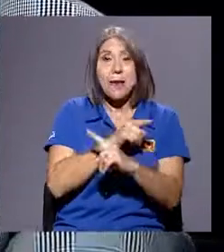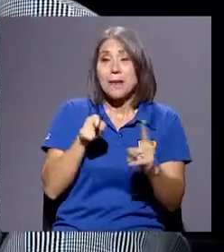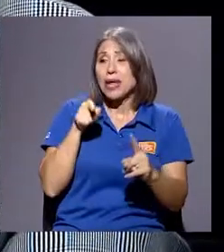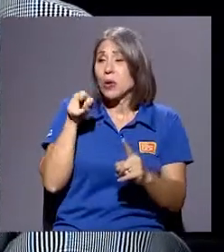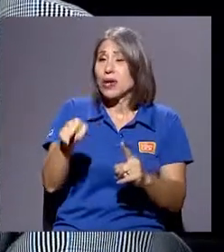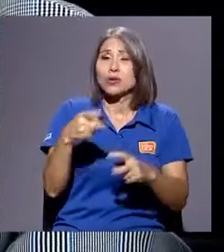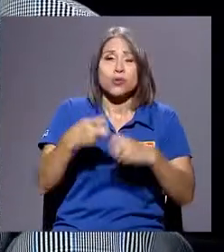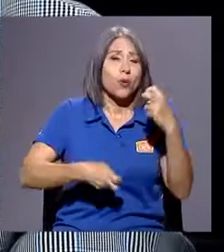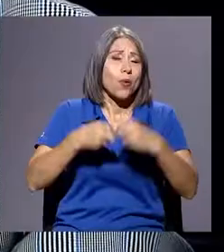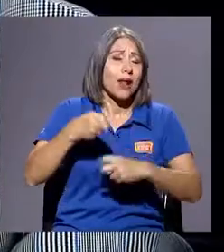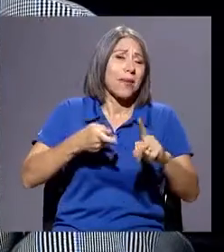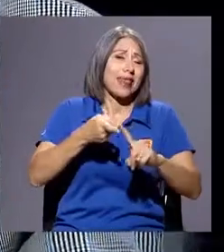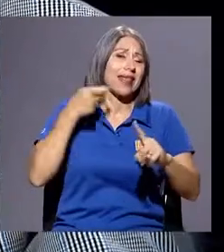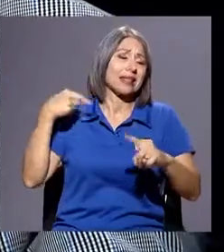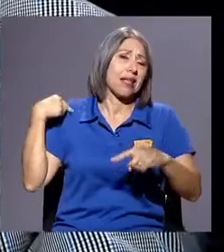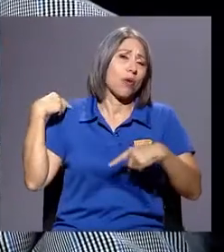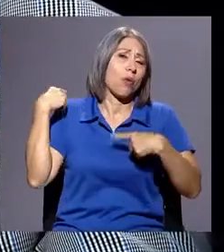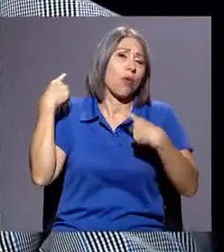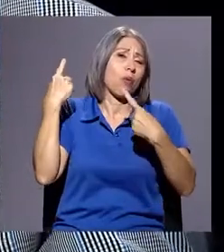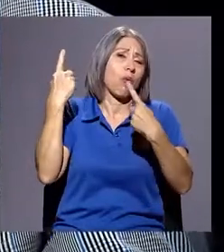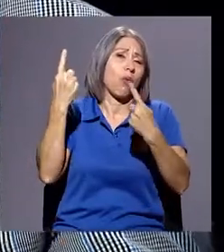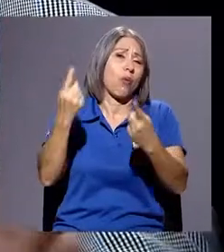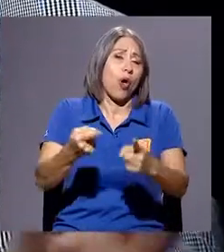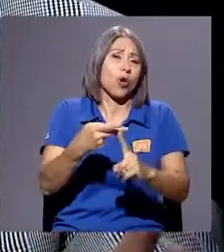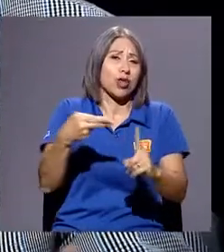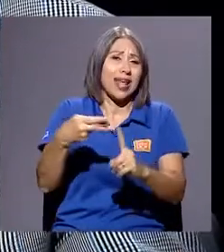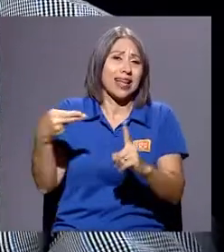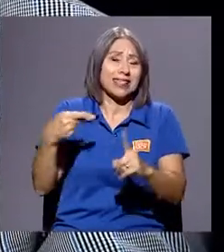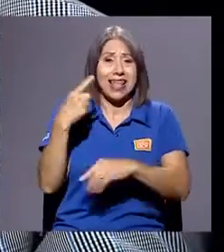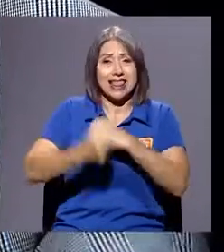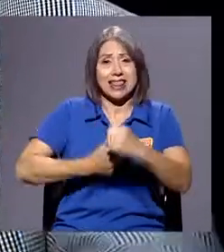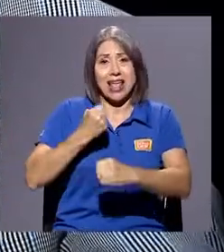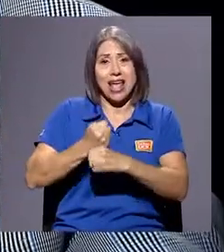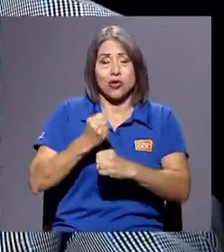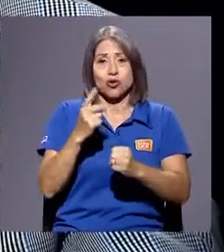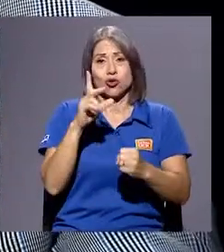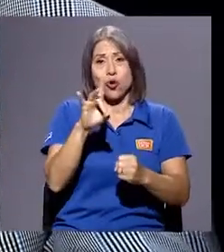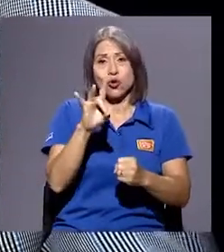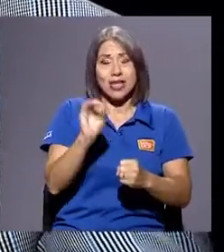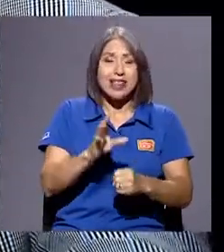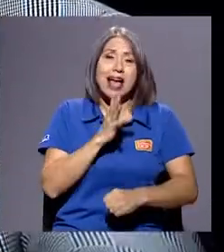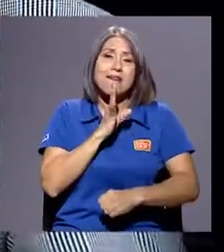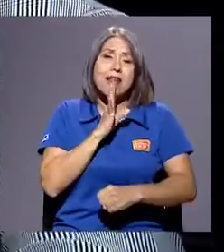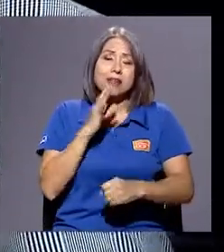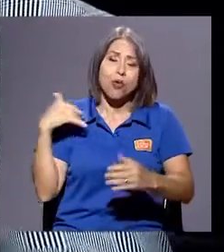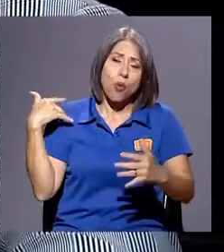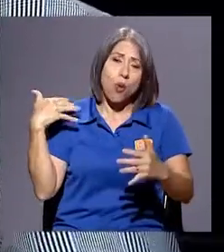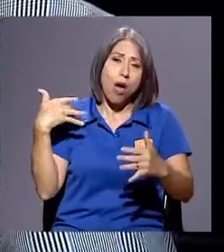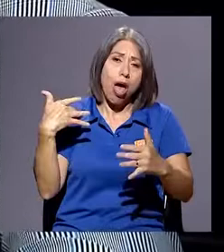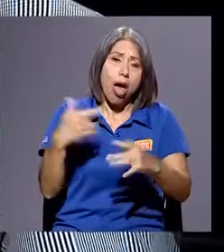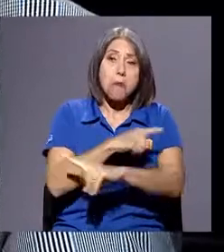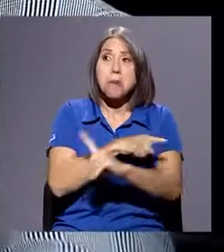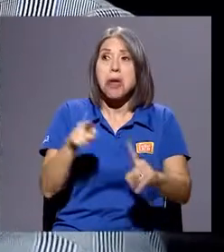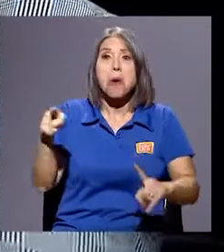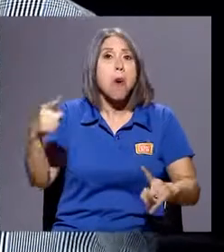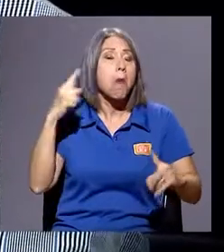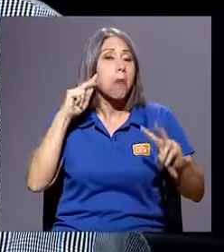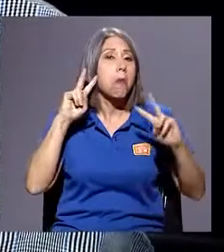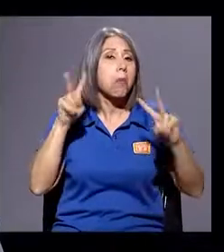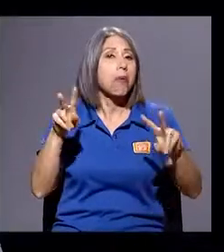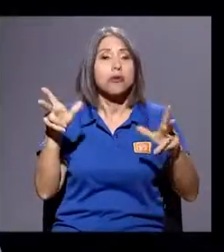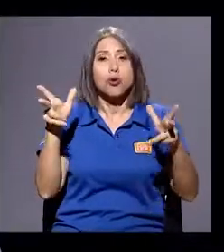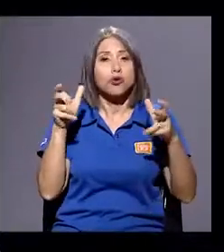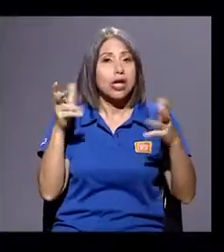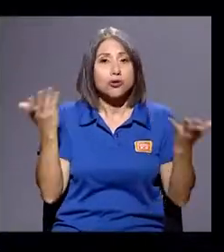constitución de los hoteles, y lo venimos hablando. Que yo recuerde desde los años 80, y desde los años 80 nadie nos ha escuchado con respecto a ese tema. Me